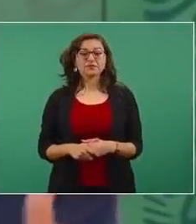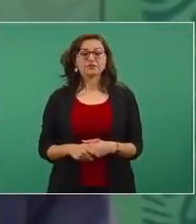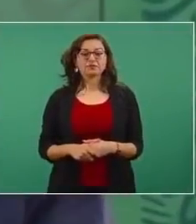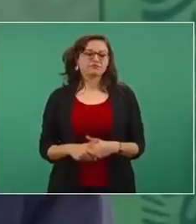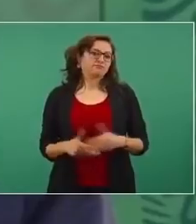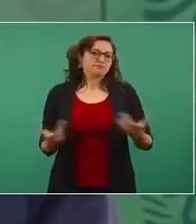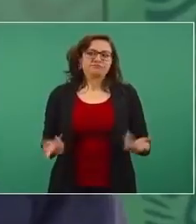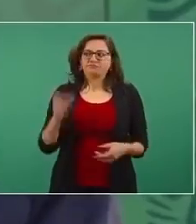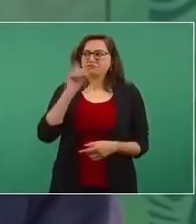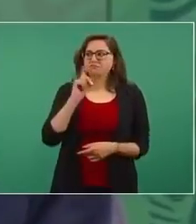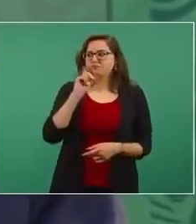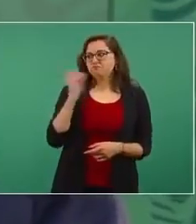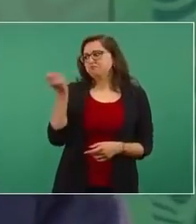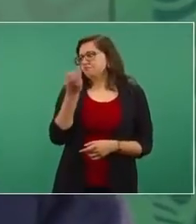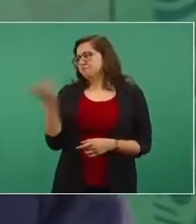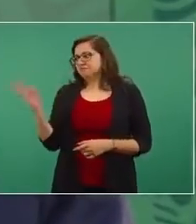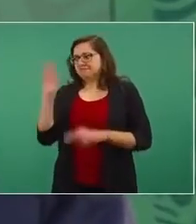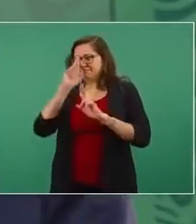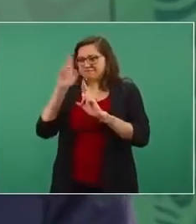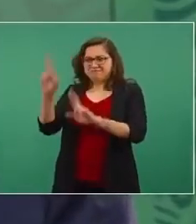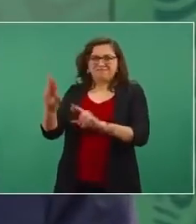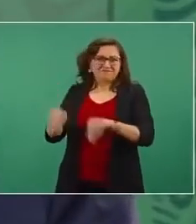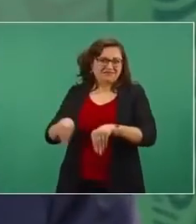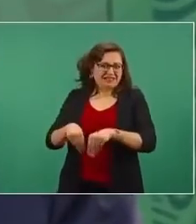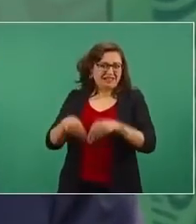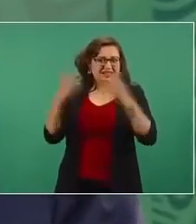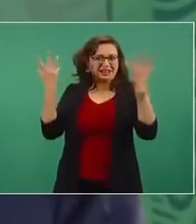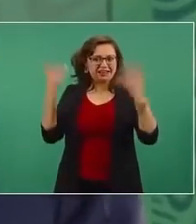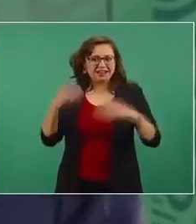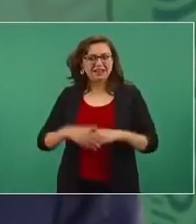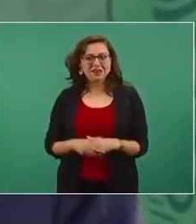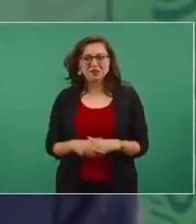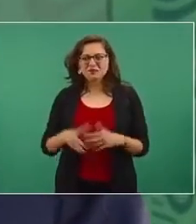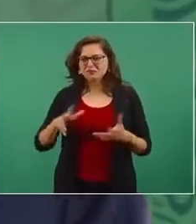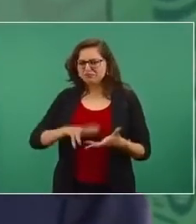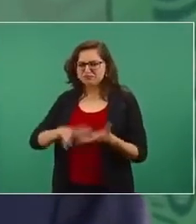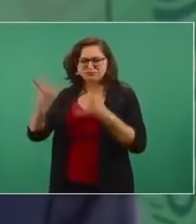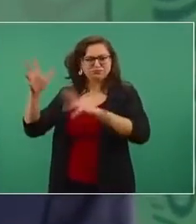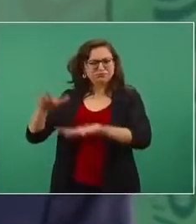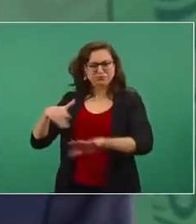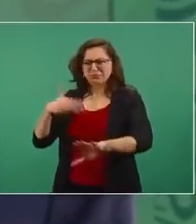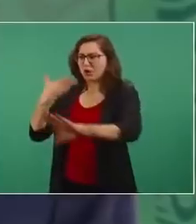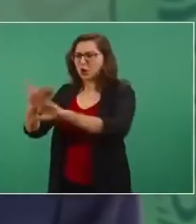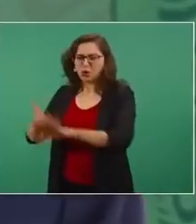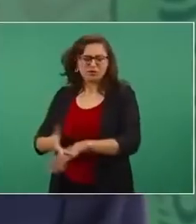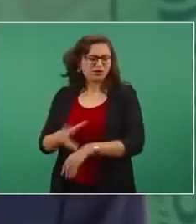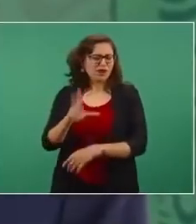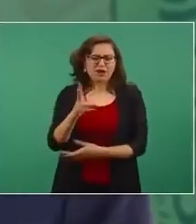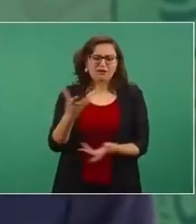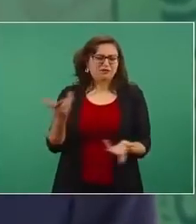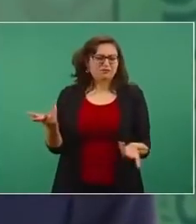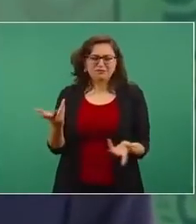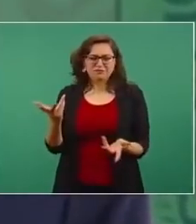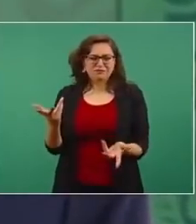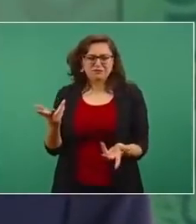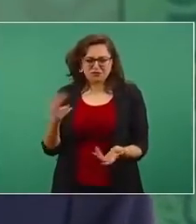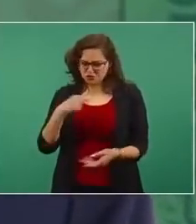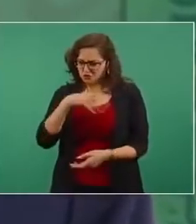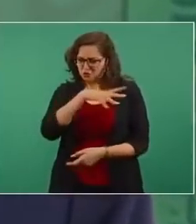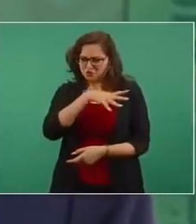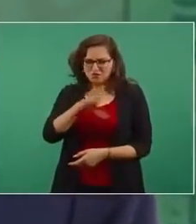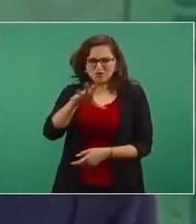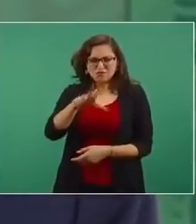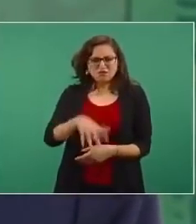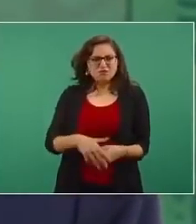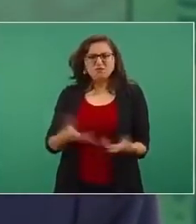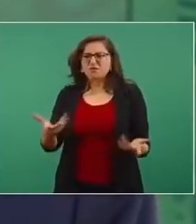que respeto a las mujeres y claro que estoy en contra de la violencia contra las mujeres y estoy en contra de los feminicidios y todos